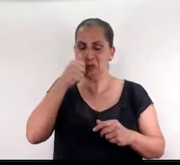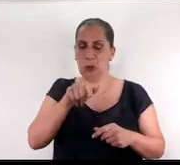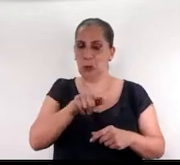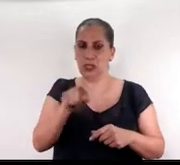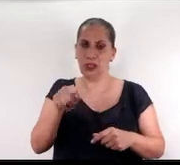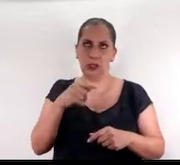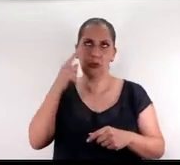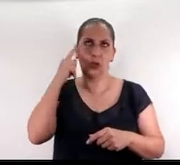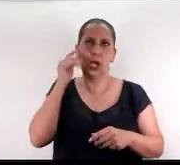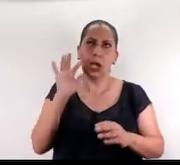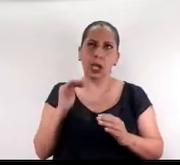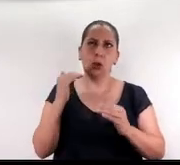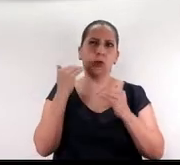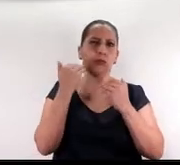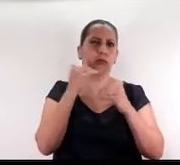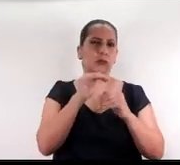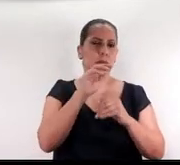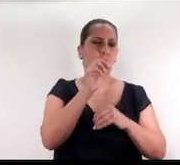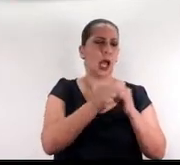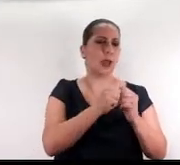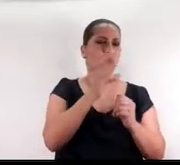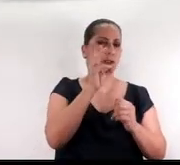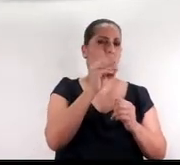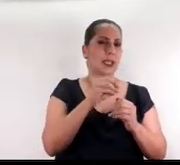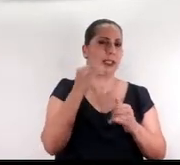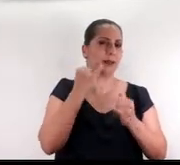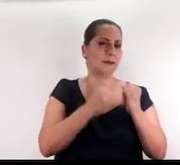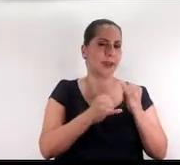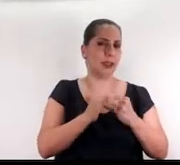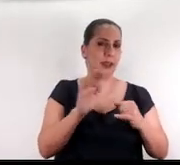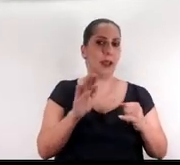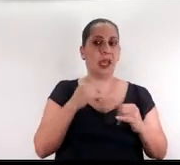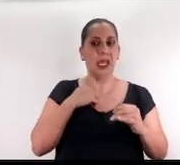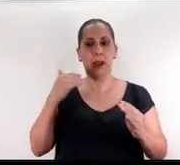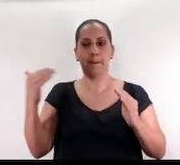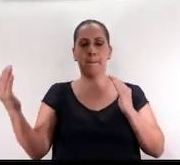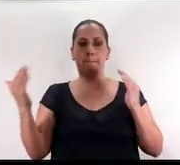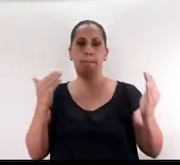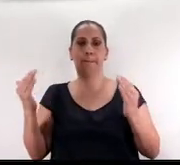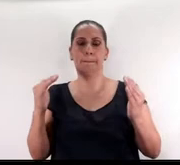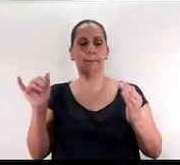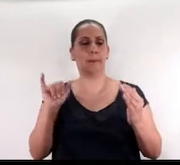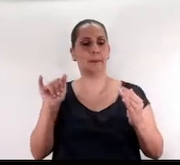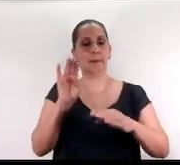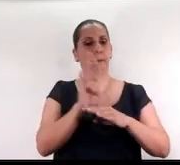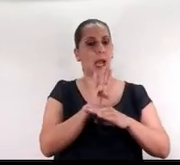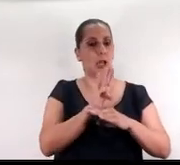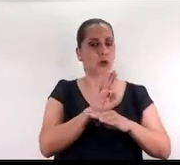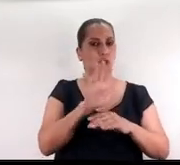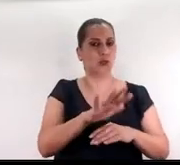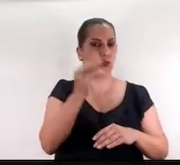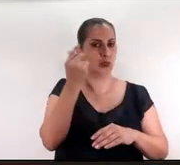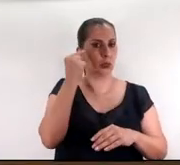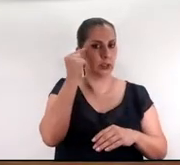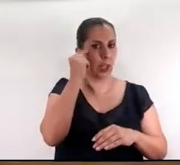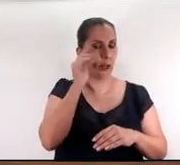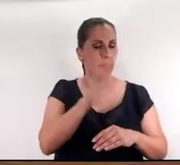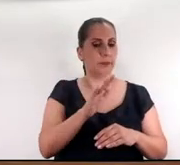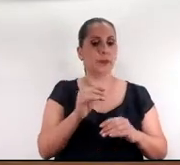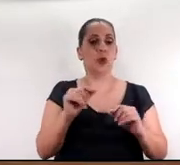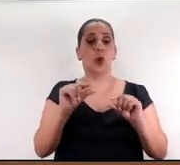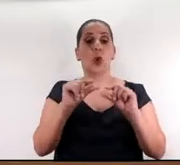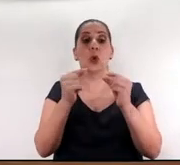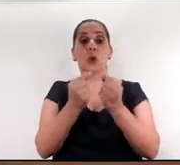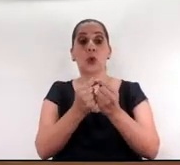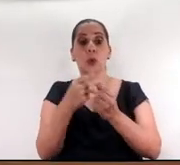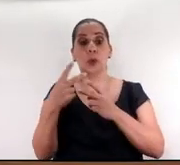que hasta los años 60 sobrevivieron, que eran paralelas a los bancos, en ese caso los bancos del Estado, que eran un grupo de vecinos a los